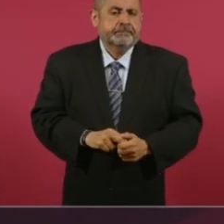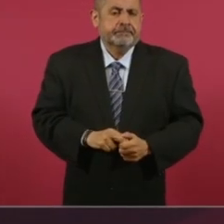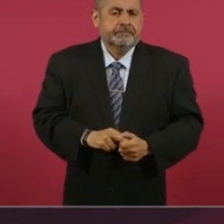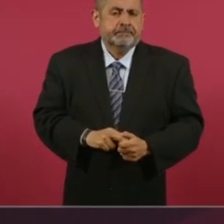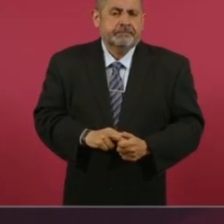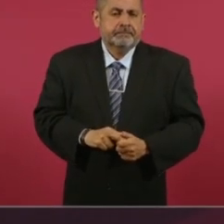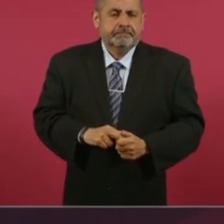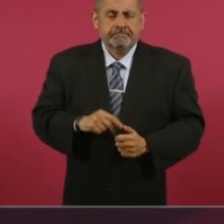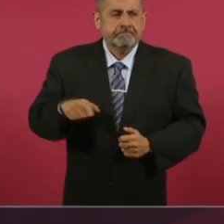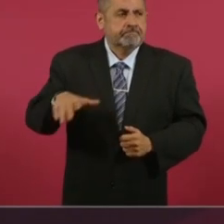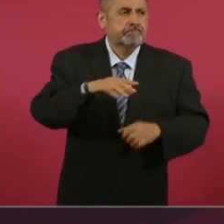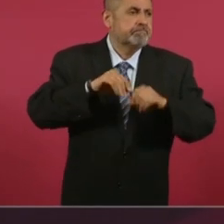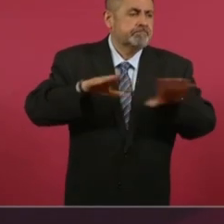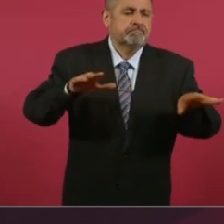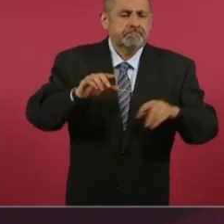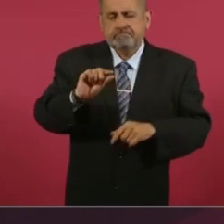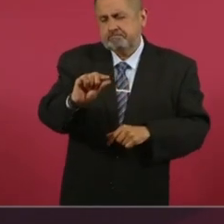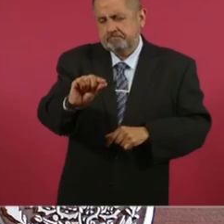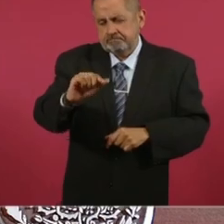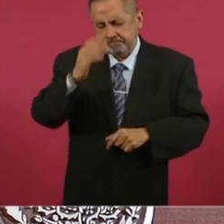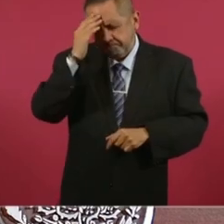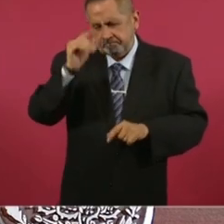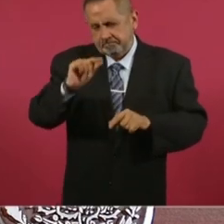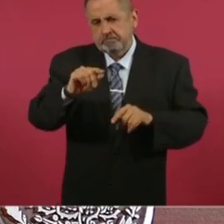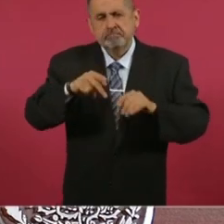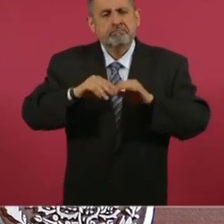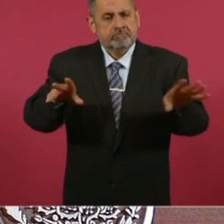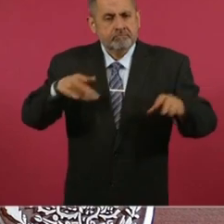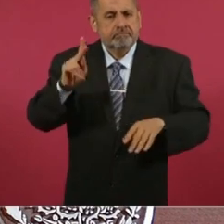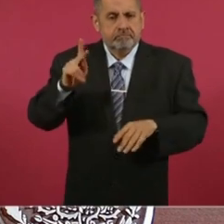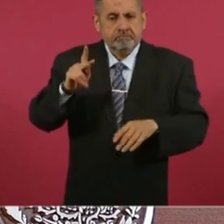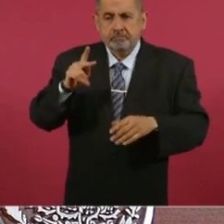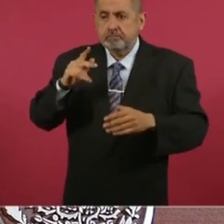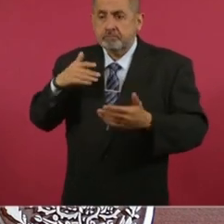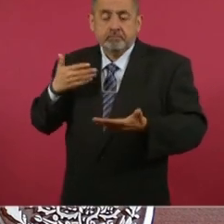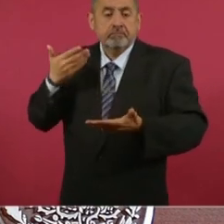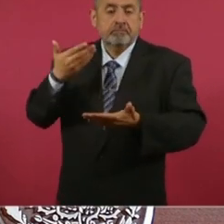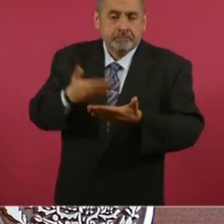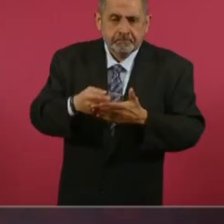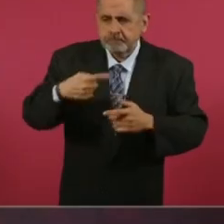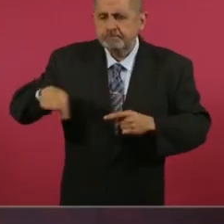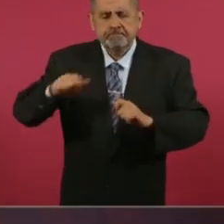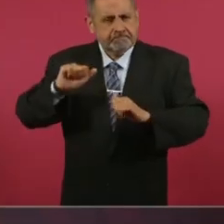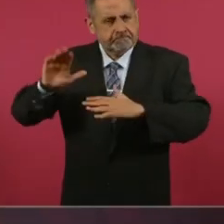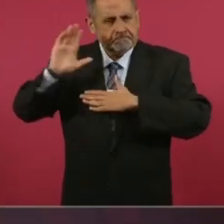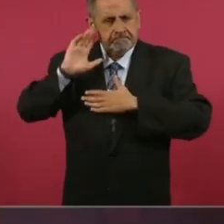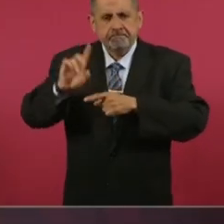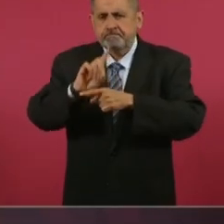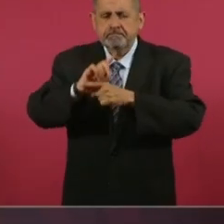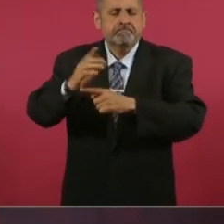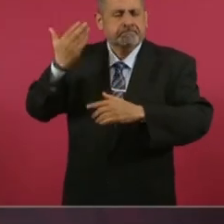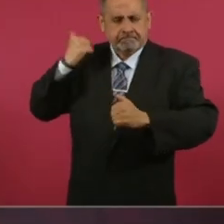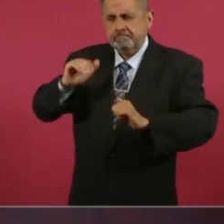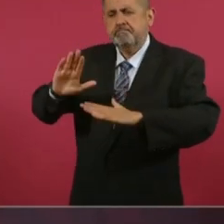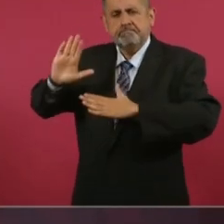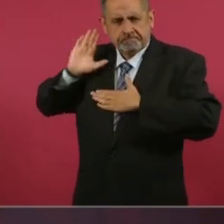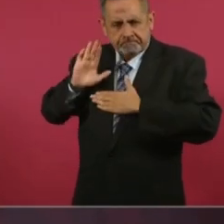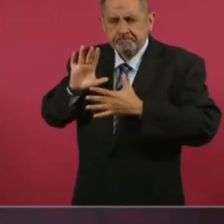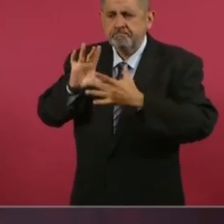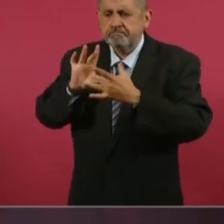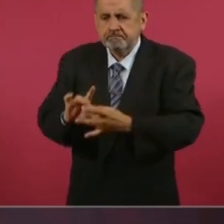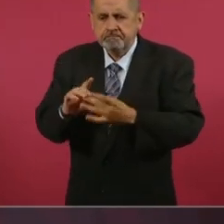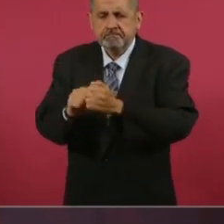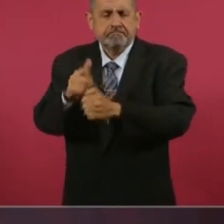Se conoce poco, pero cuando llegamos hicimos el compromiso desde antes de que